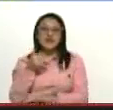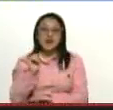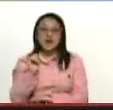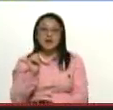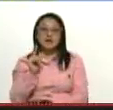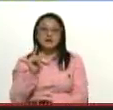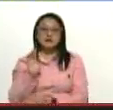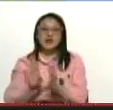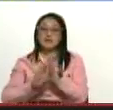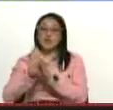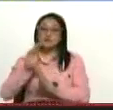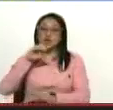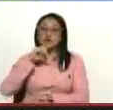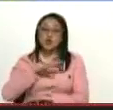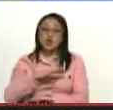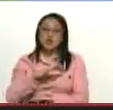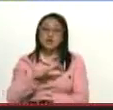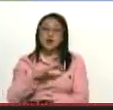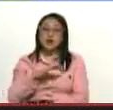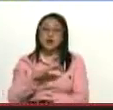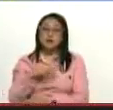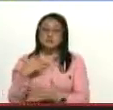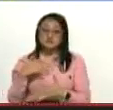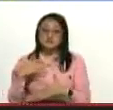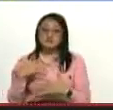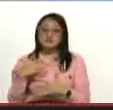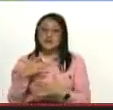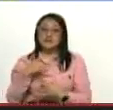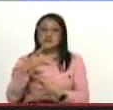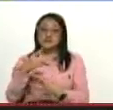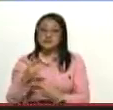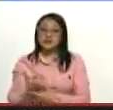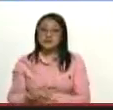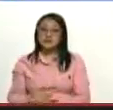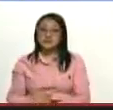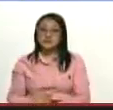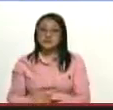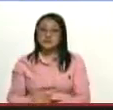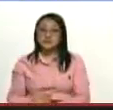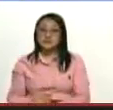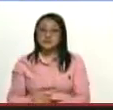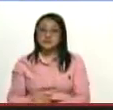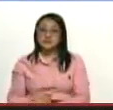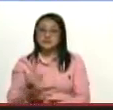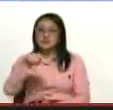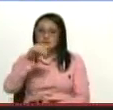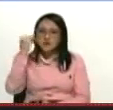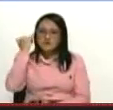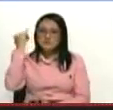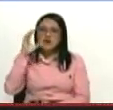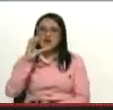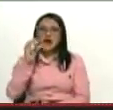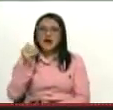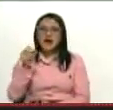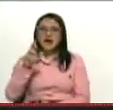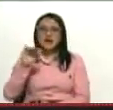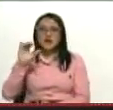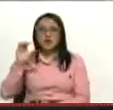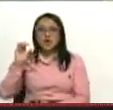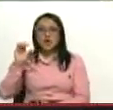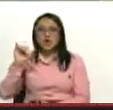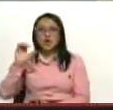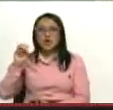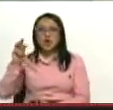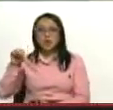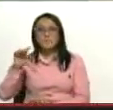una evolución histórica particular Y si ustedes se imaginan que en el caricón comienza